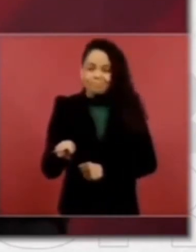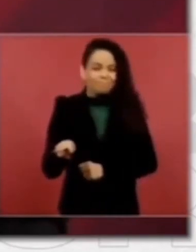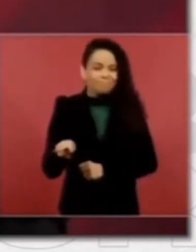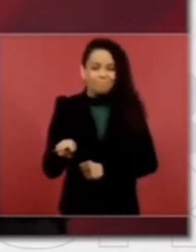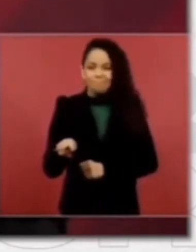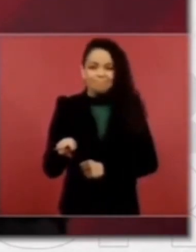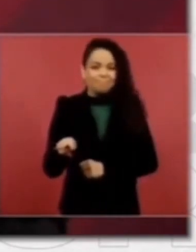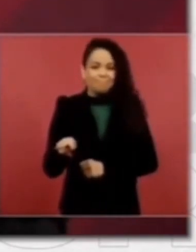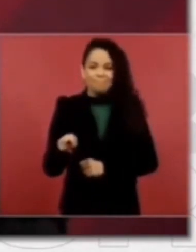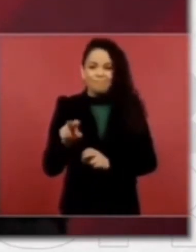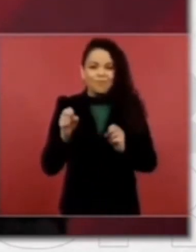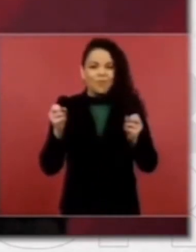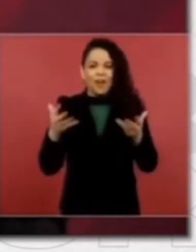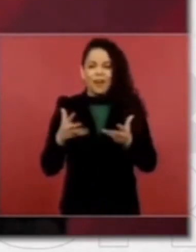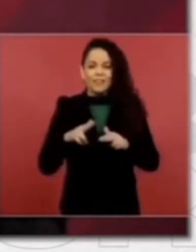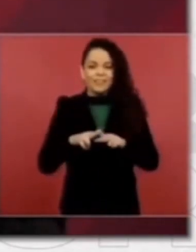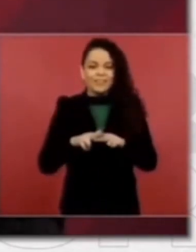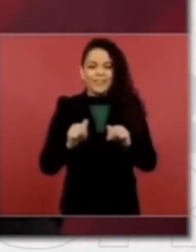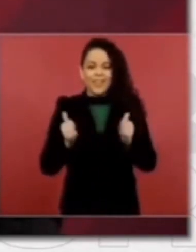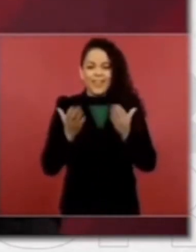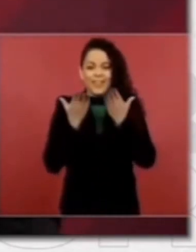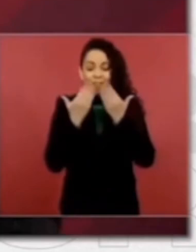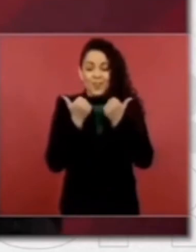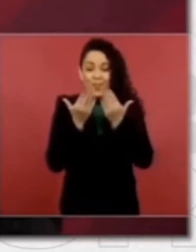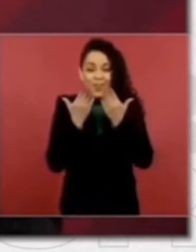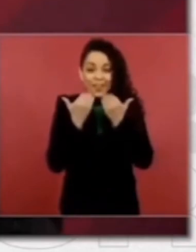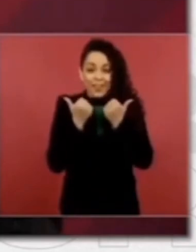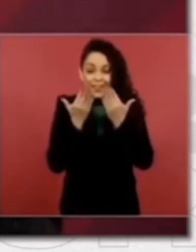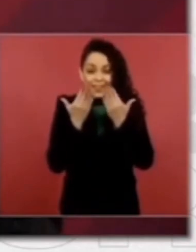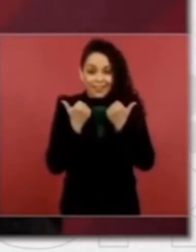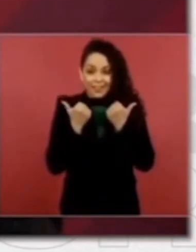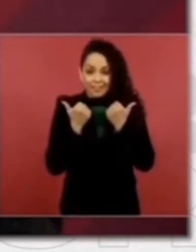no existen esas convicciones.